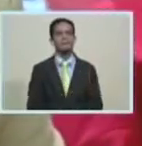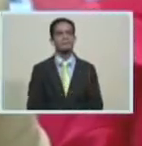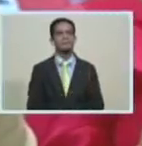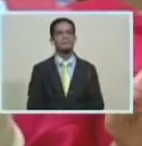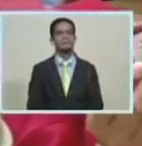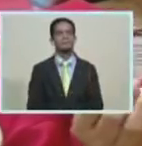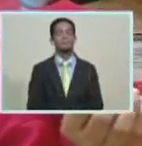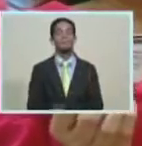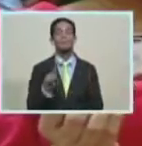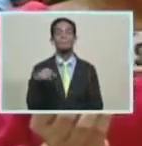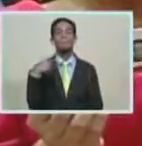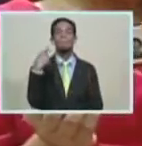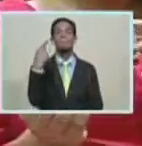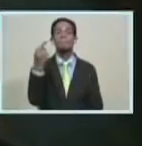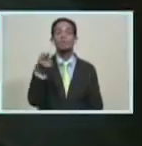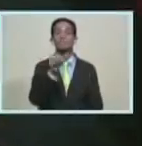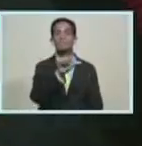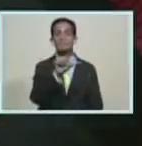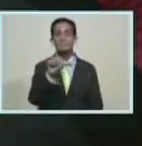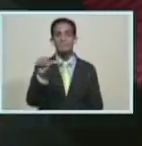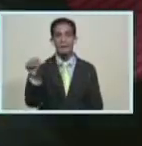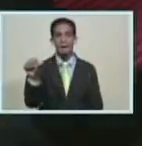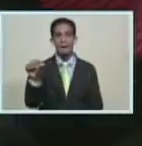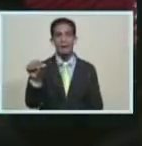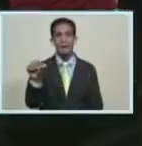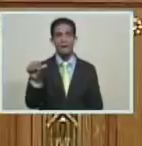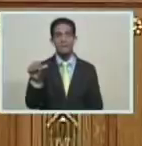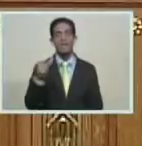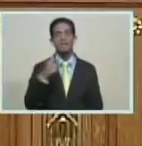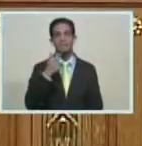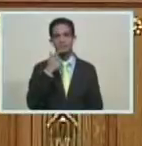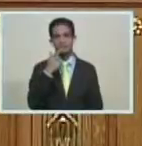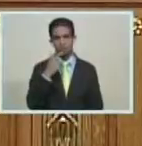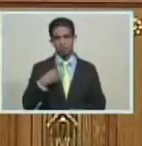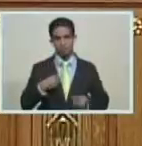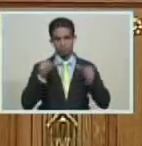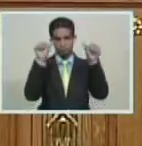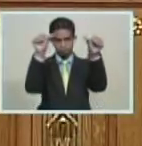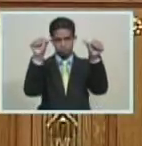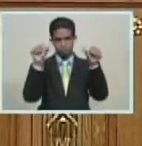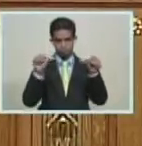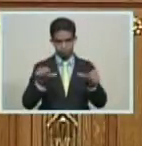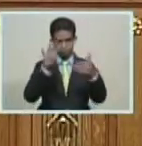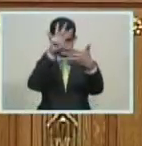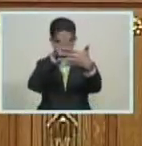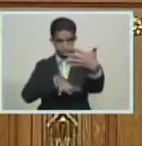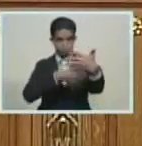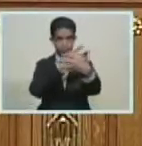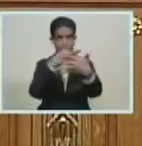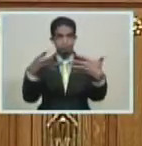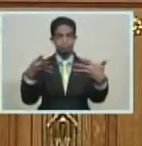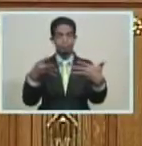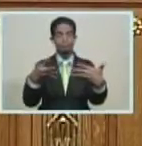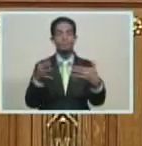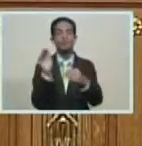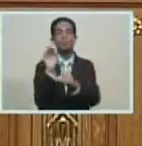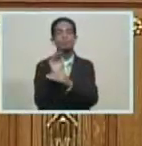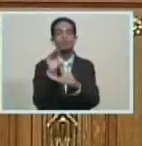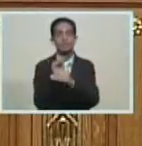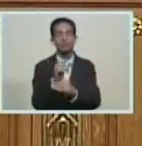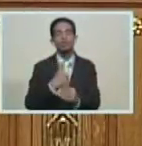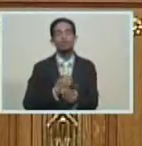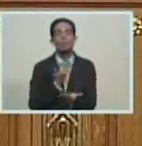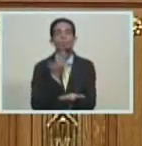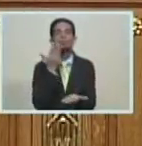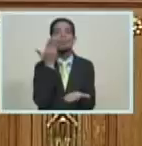Ya la próxima semana voy a activar la nueva tabla de protección de los 5 millones de hogares de la patria y he propuesto como